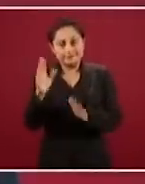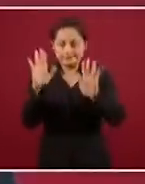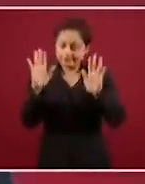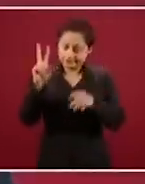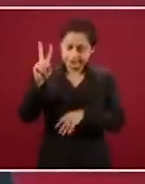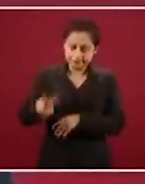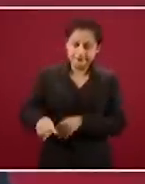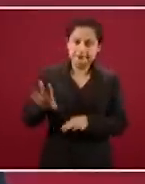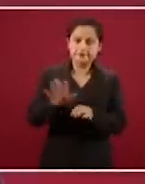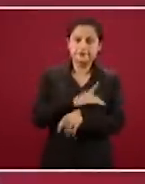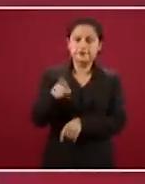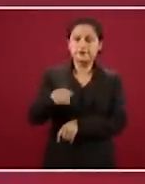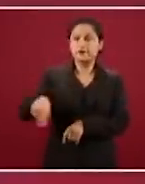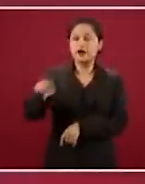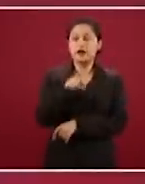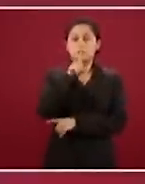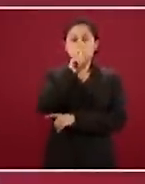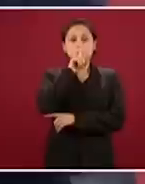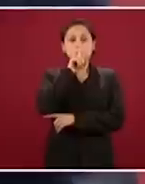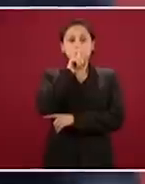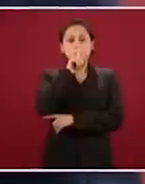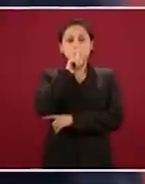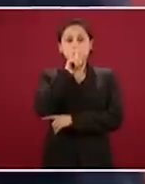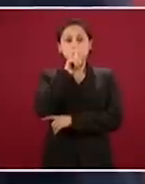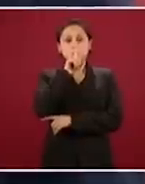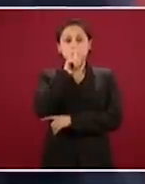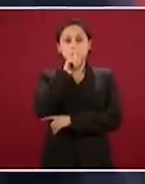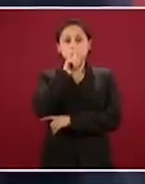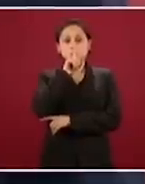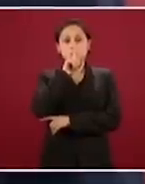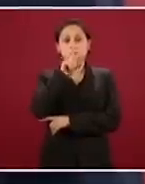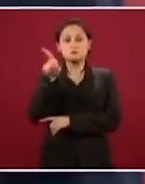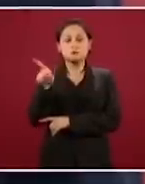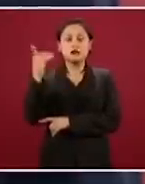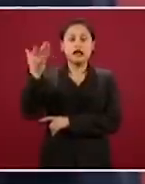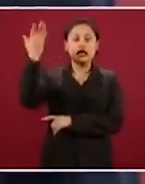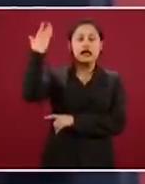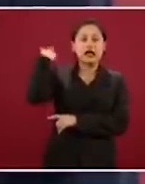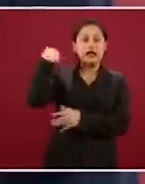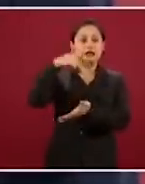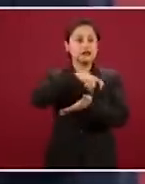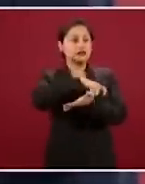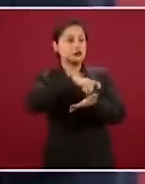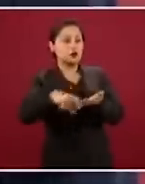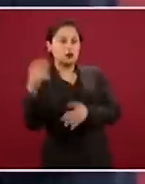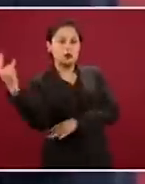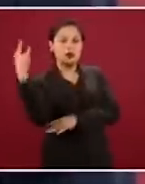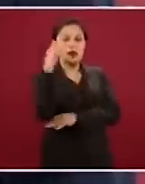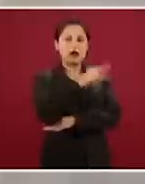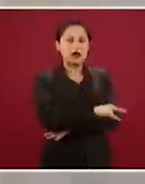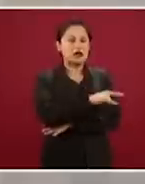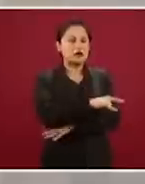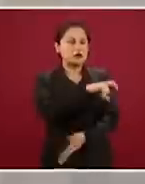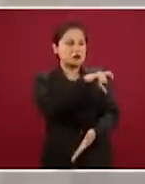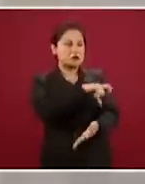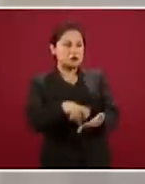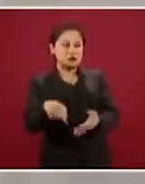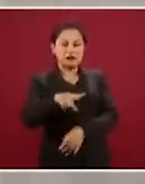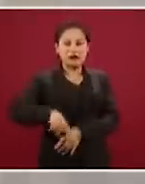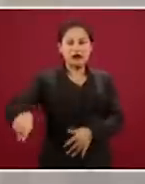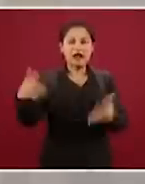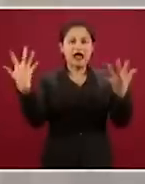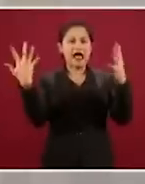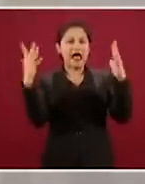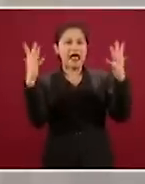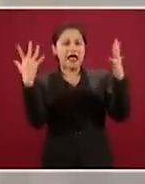se quedan callados cuando compran el avión, hasta lo aplauden.